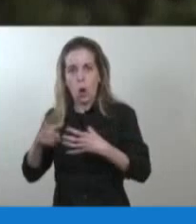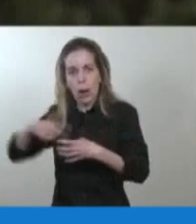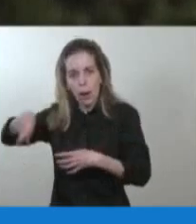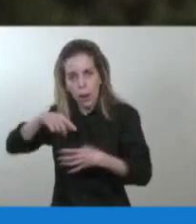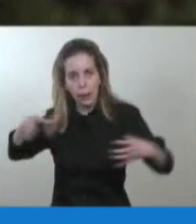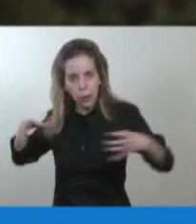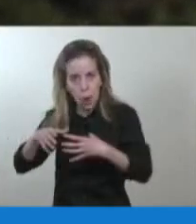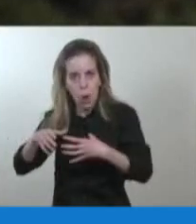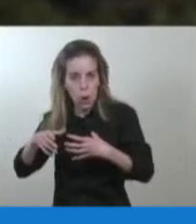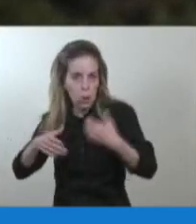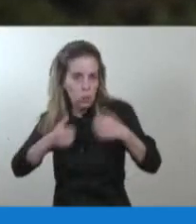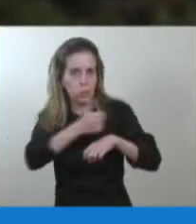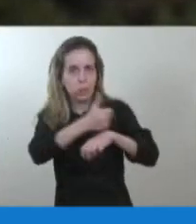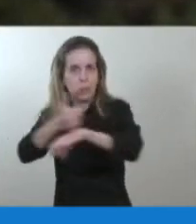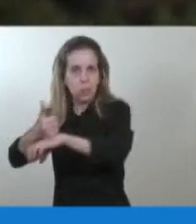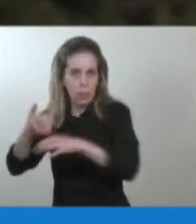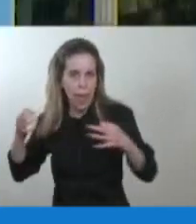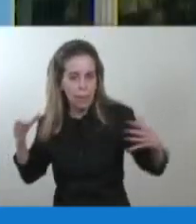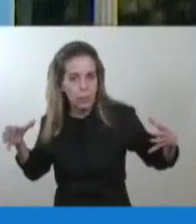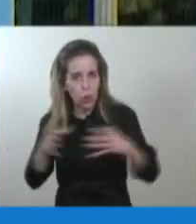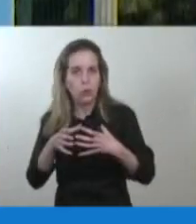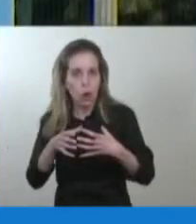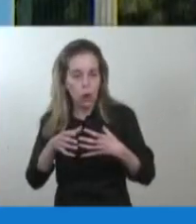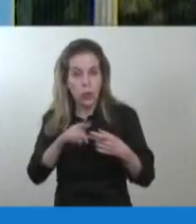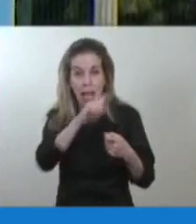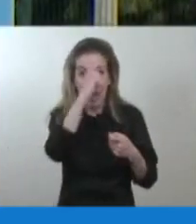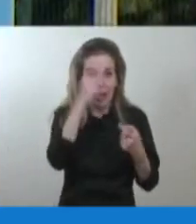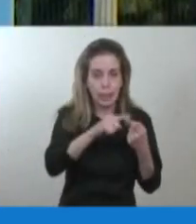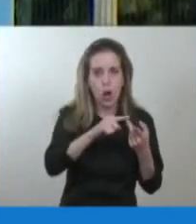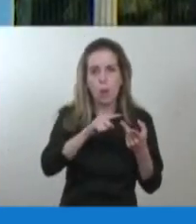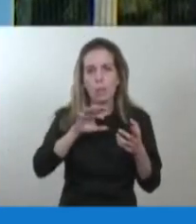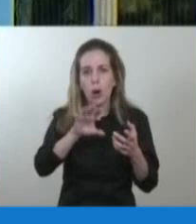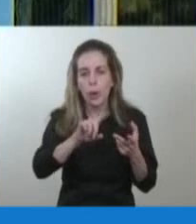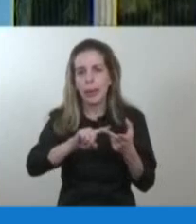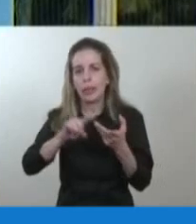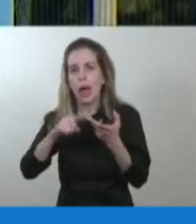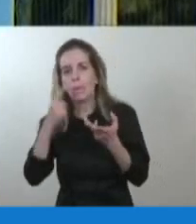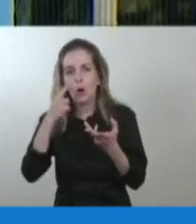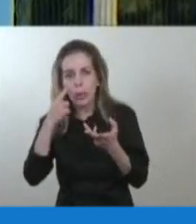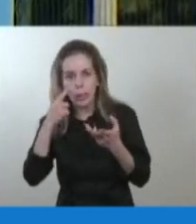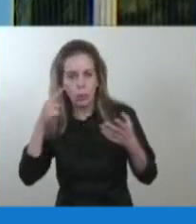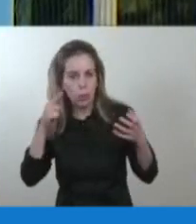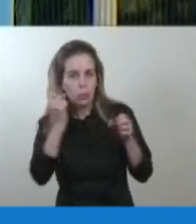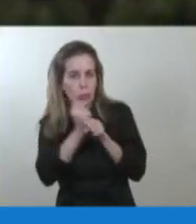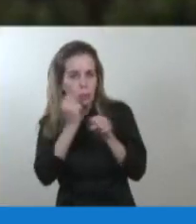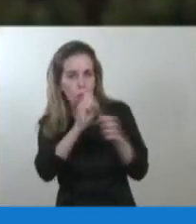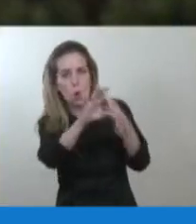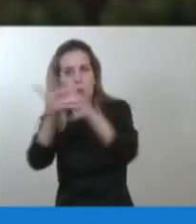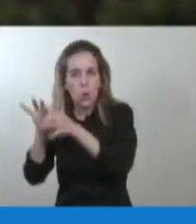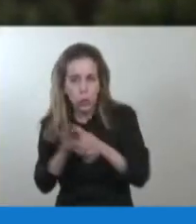no solo porque estamos juntos nación provincia y municipios sino porque